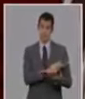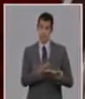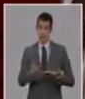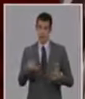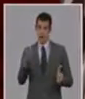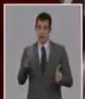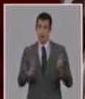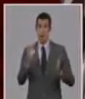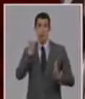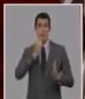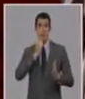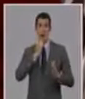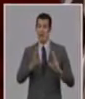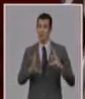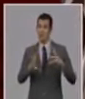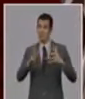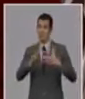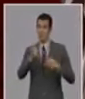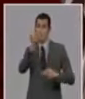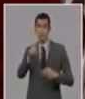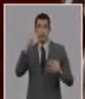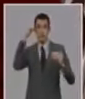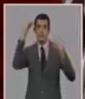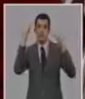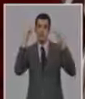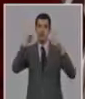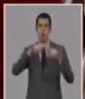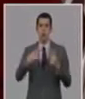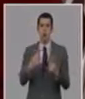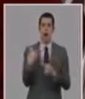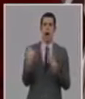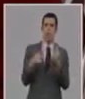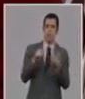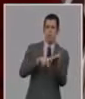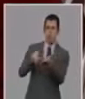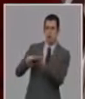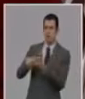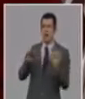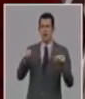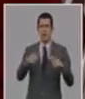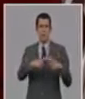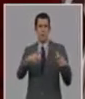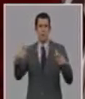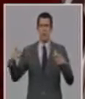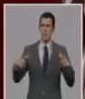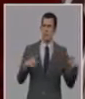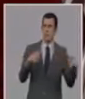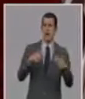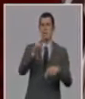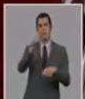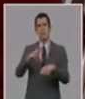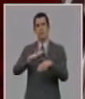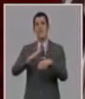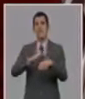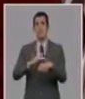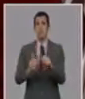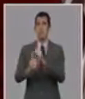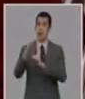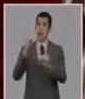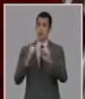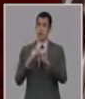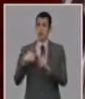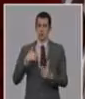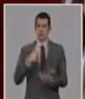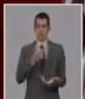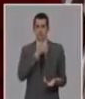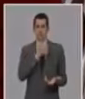provincias están enfrentando el rebrote, algunas más, otras menos, pero en todos hay casos de rebrote. Y uno se pregunta si en